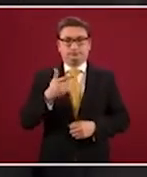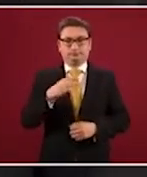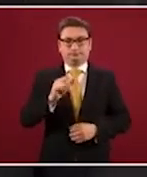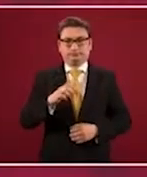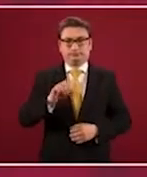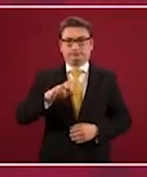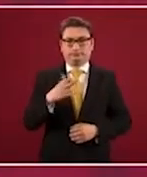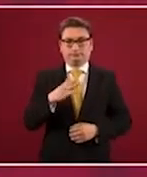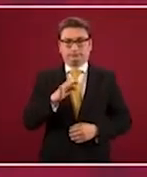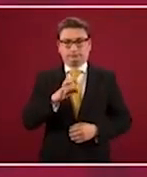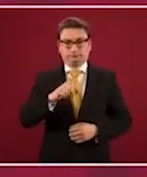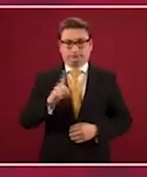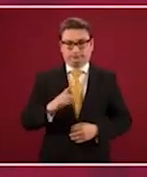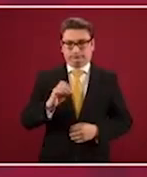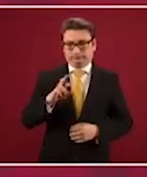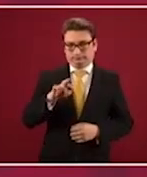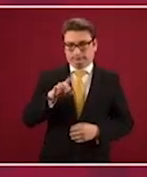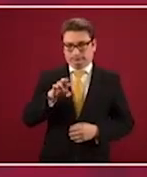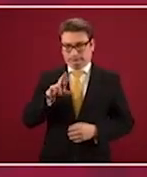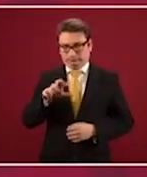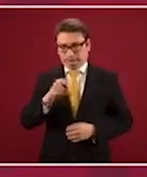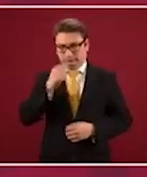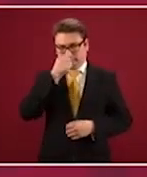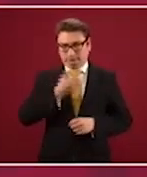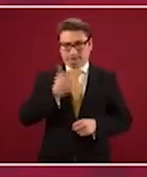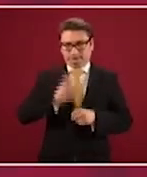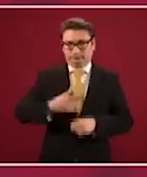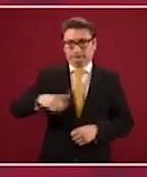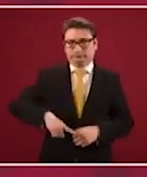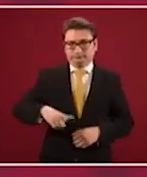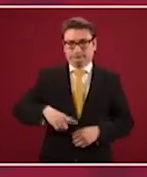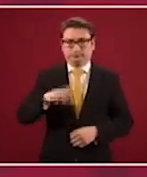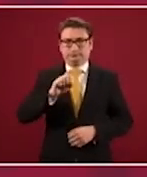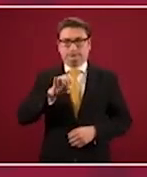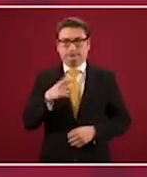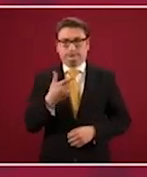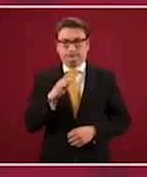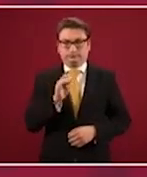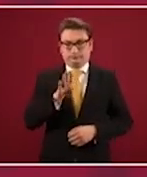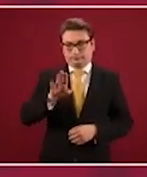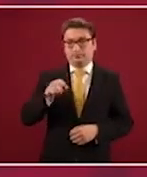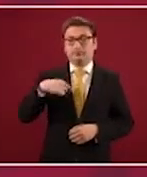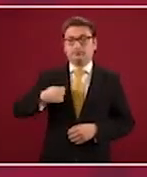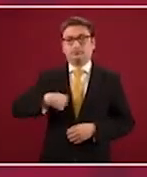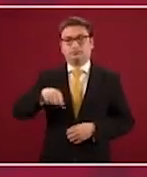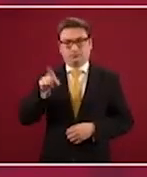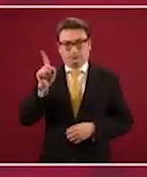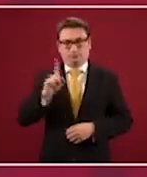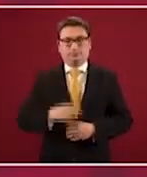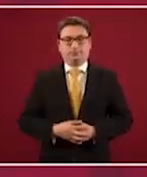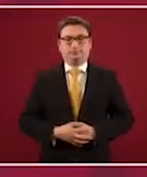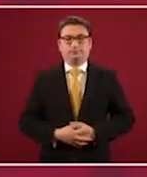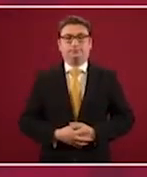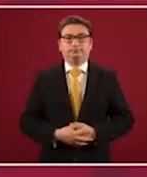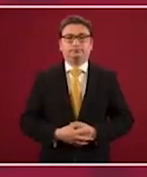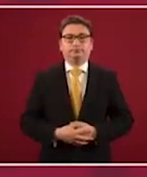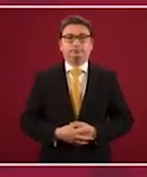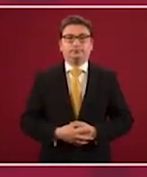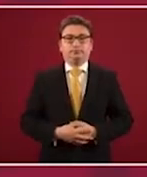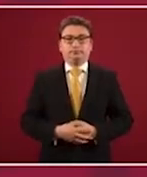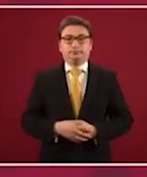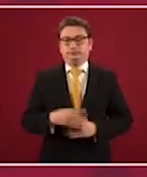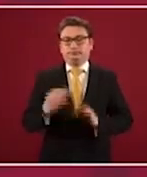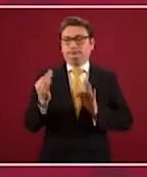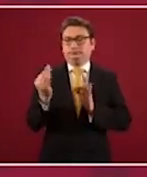cordero secretaria de gobernacion pero yo voy a estar relativamente